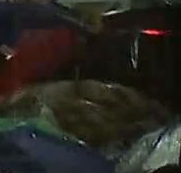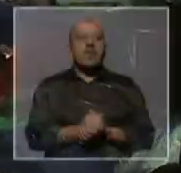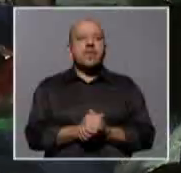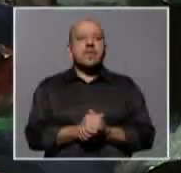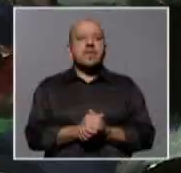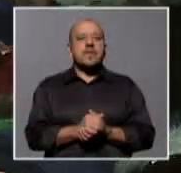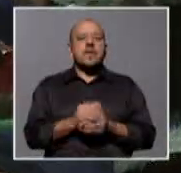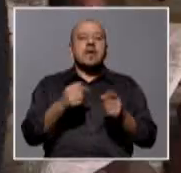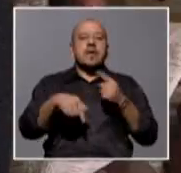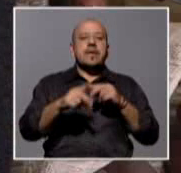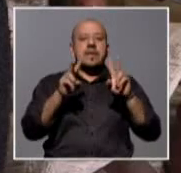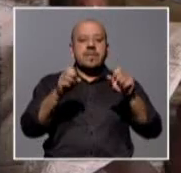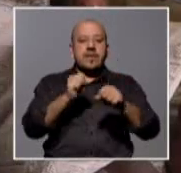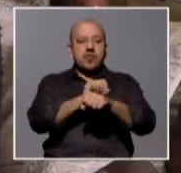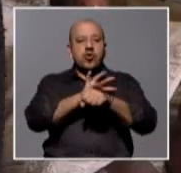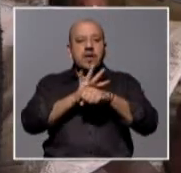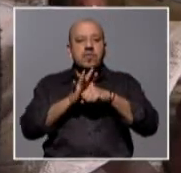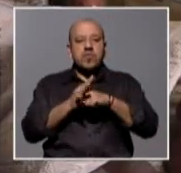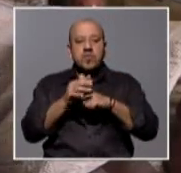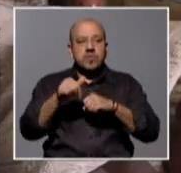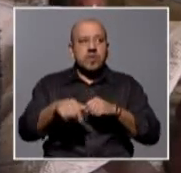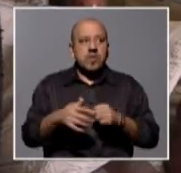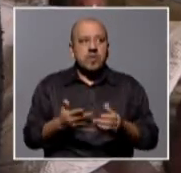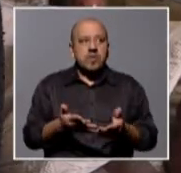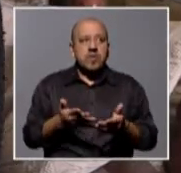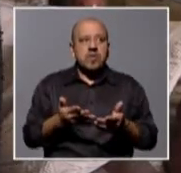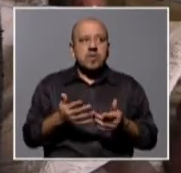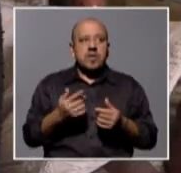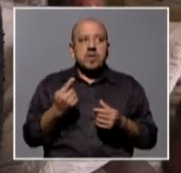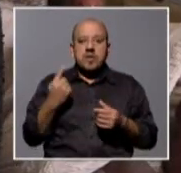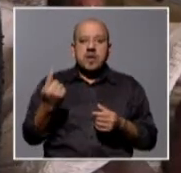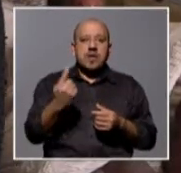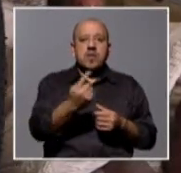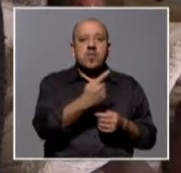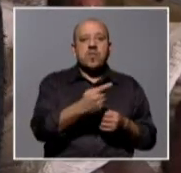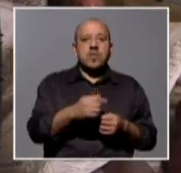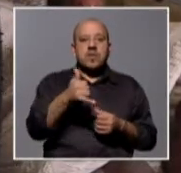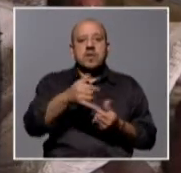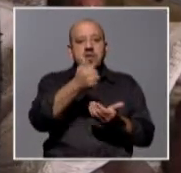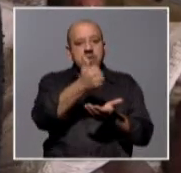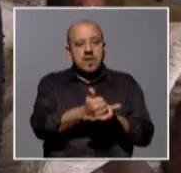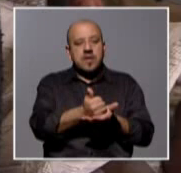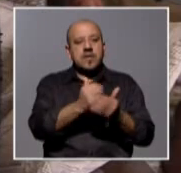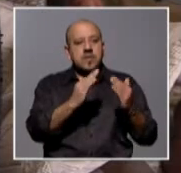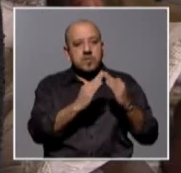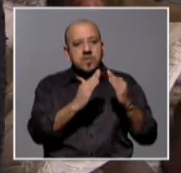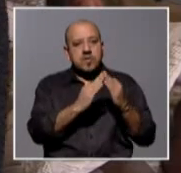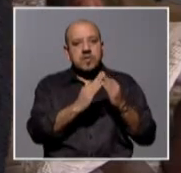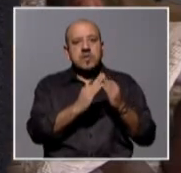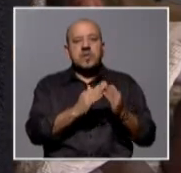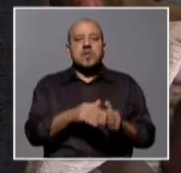La pandemia, lo que bueno, el tener que estar cada uno desde su casa, por un lado, bueno,